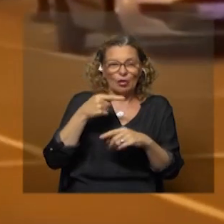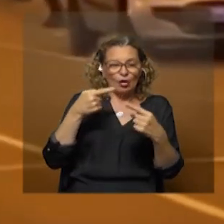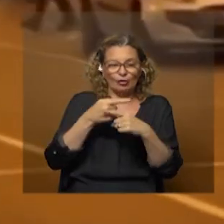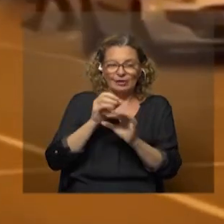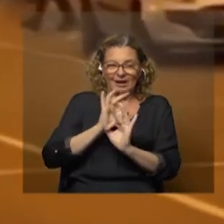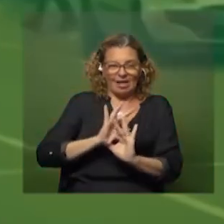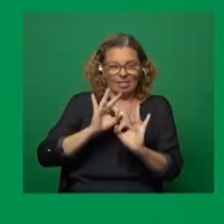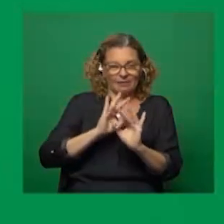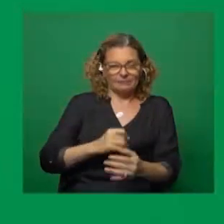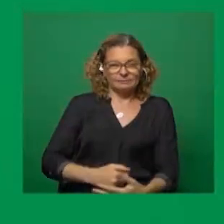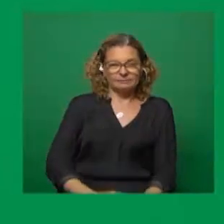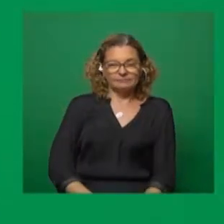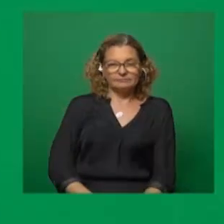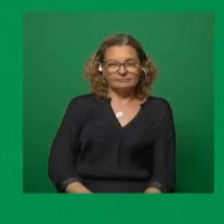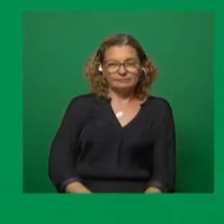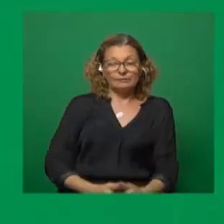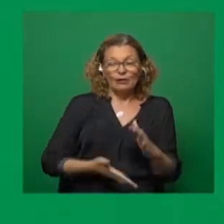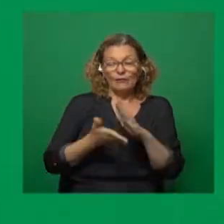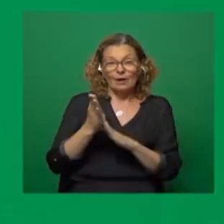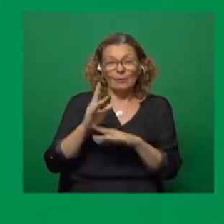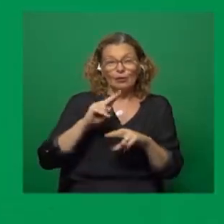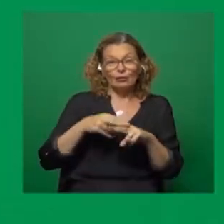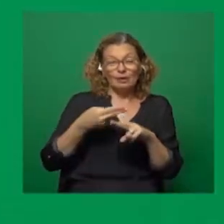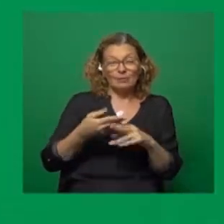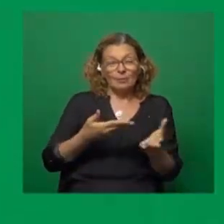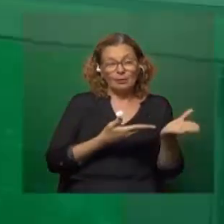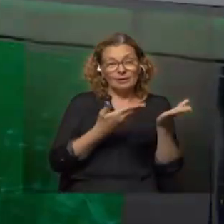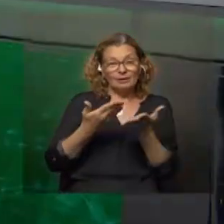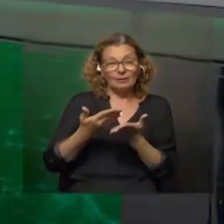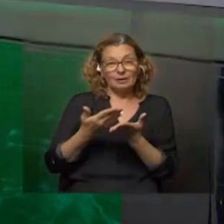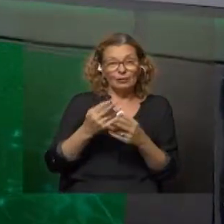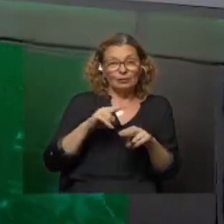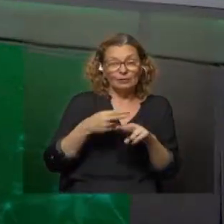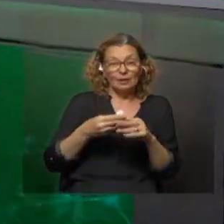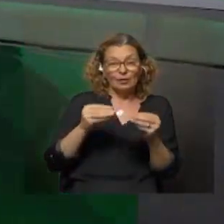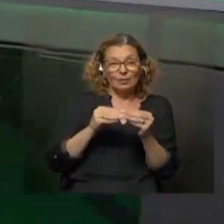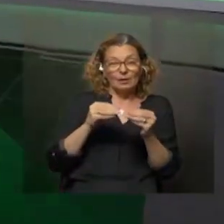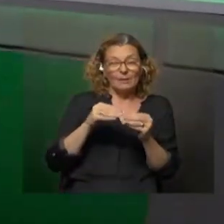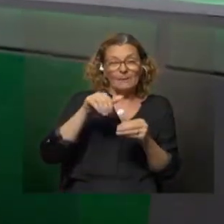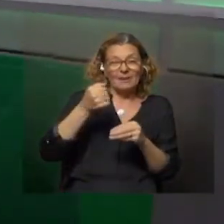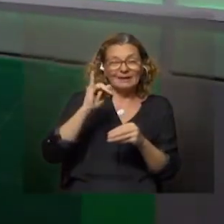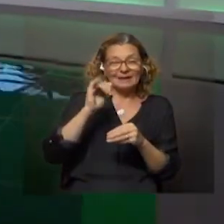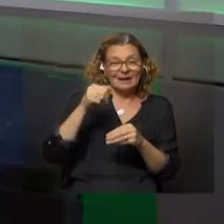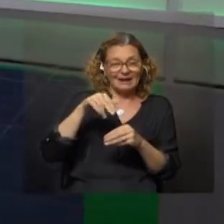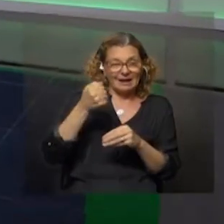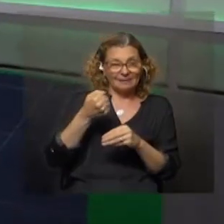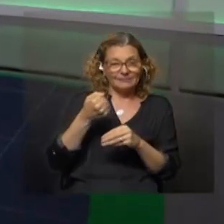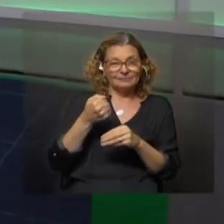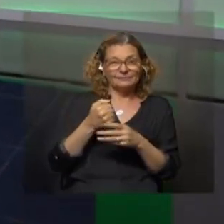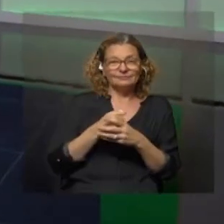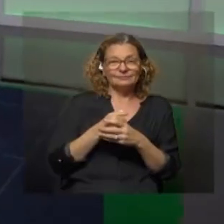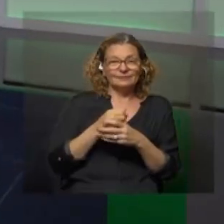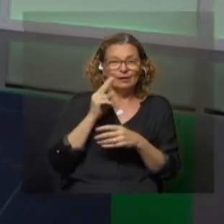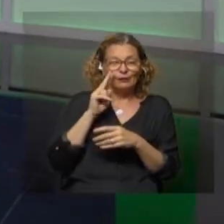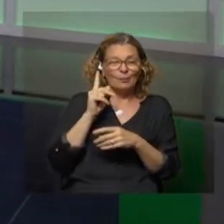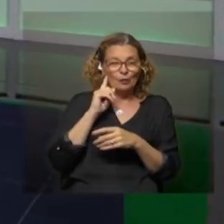ataques salimos del estudio nuevamente vamos a recibir otra vez a nuestra compañera Mariana Abreu Mariana